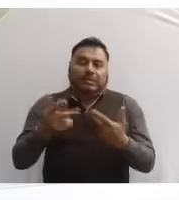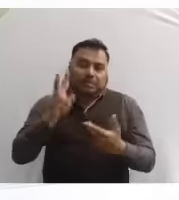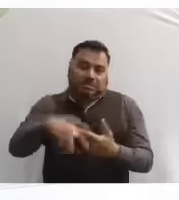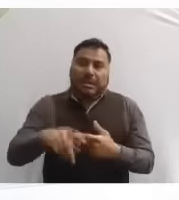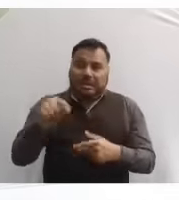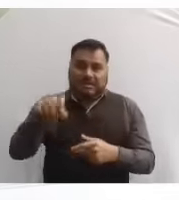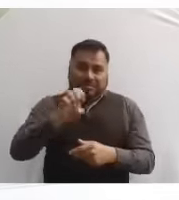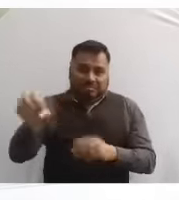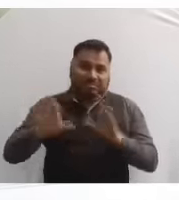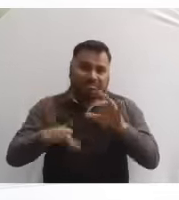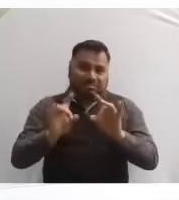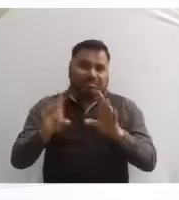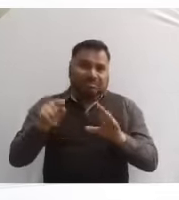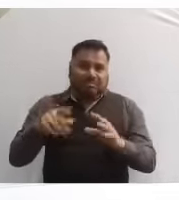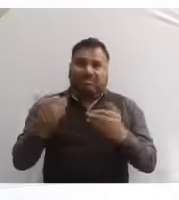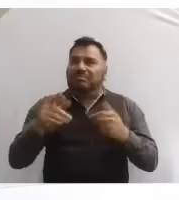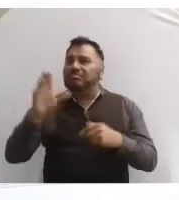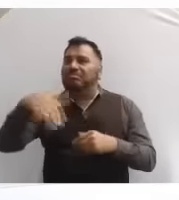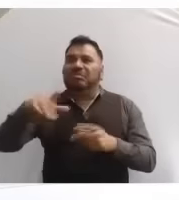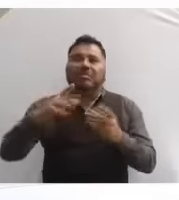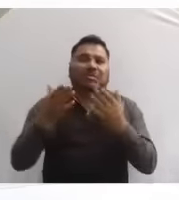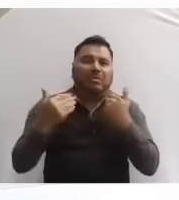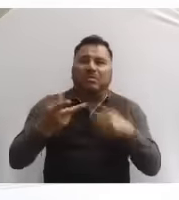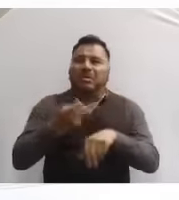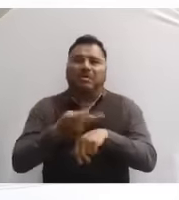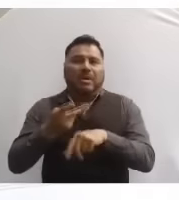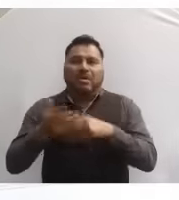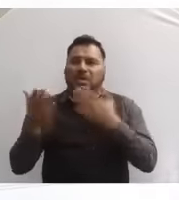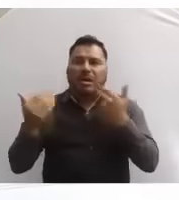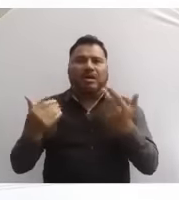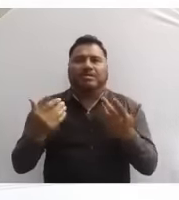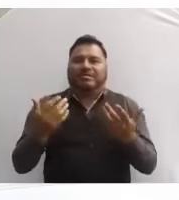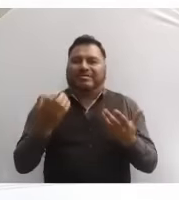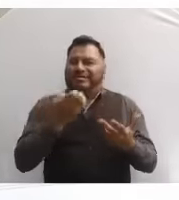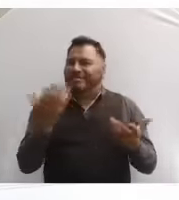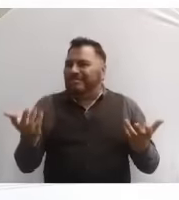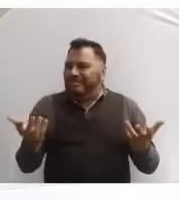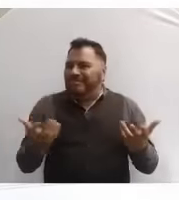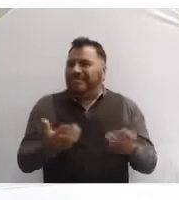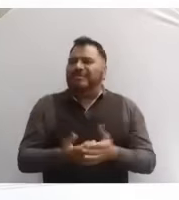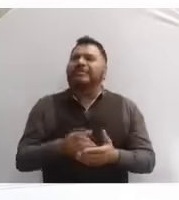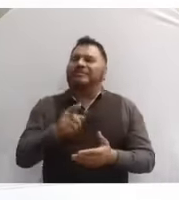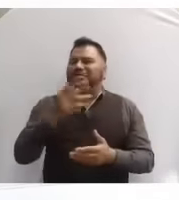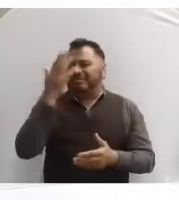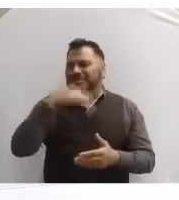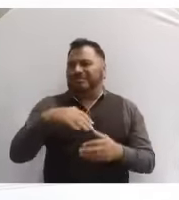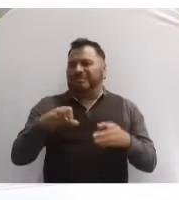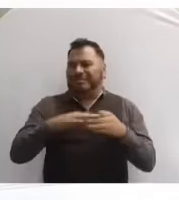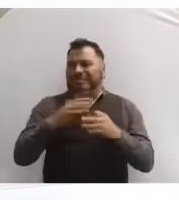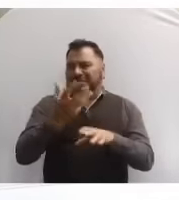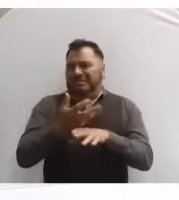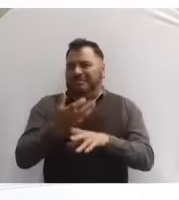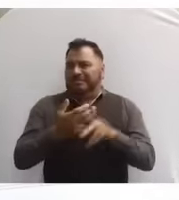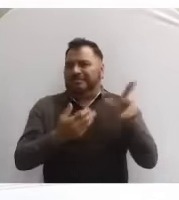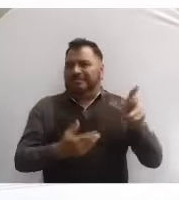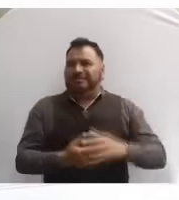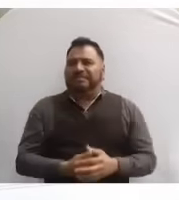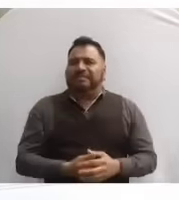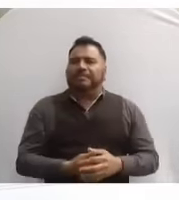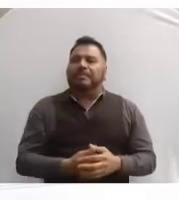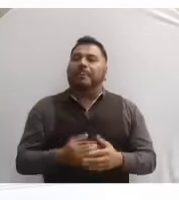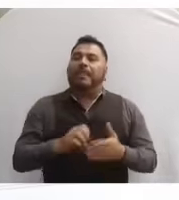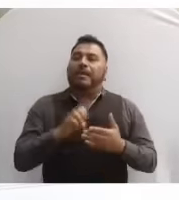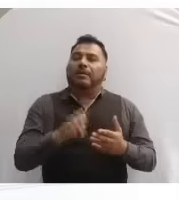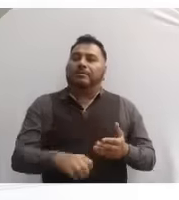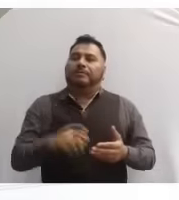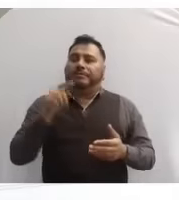aquí en Ensenada o no? En Baja California. Bueno, ustedes están cerca de Estados Unidos. No porque